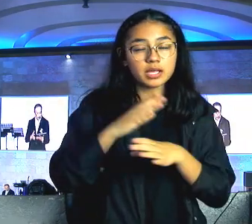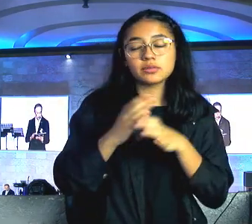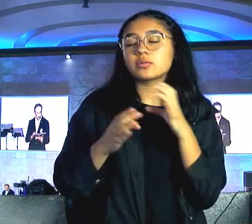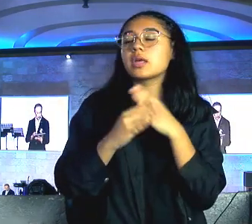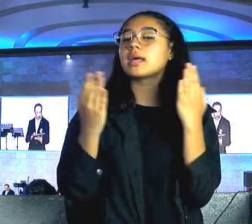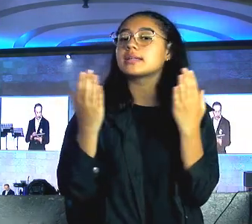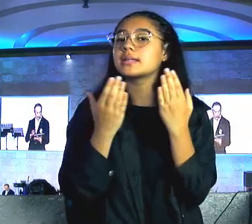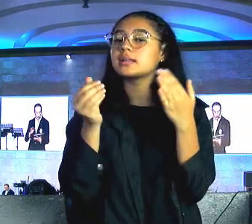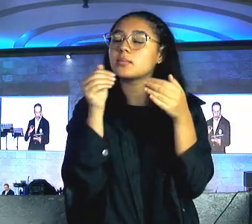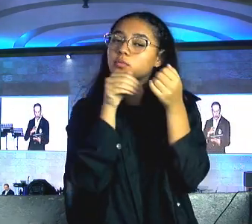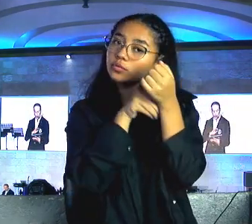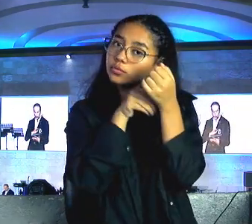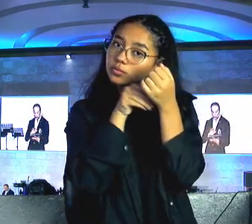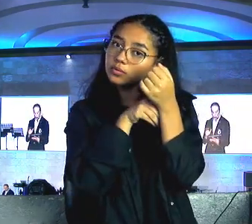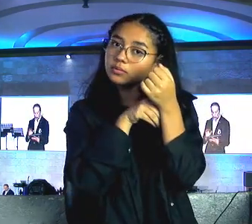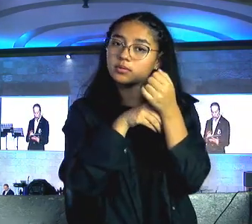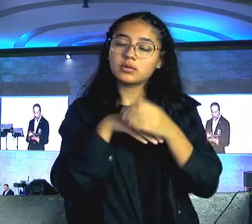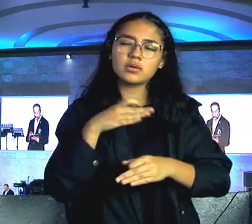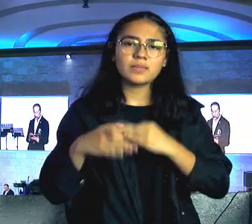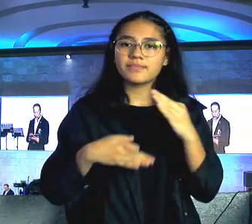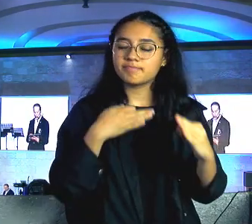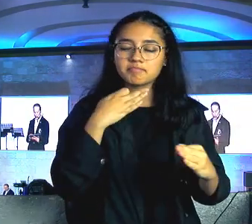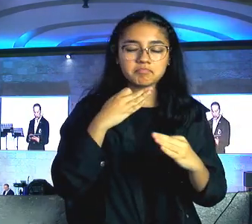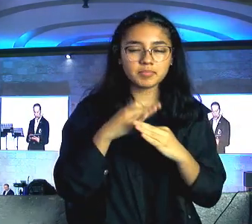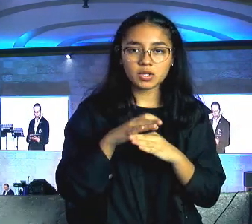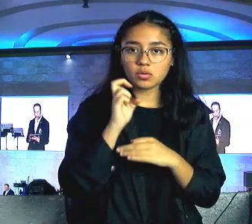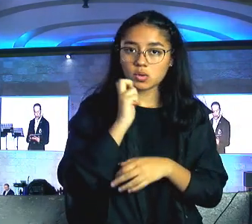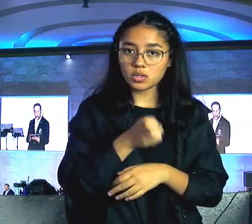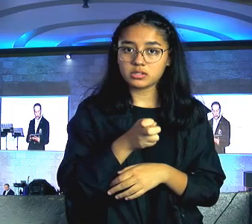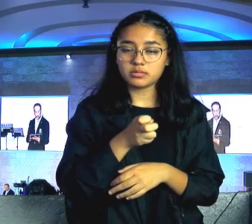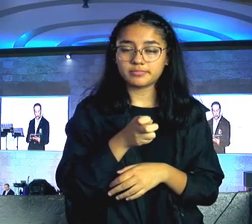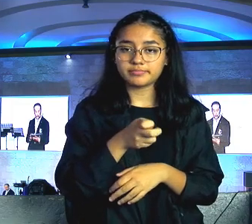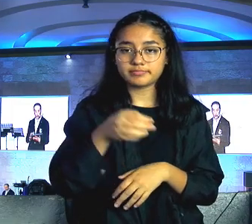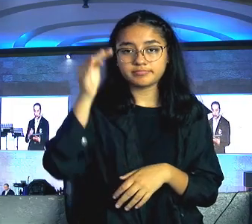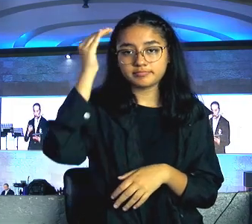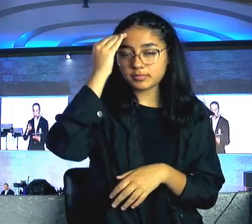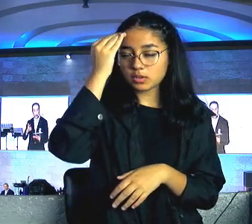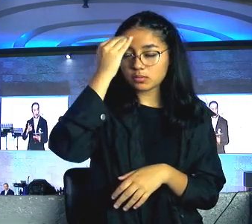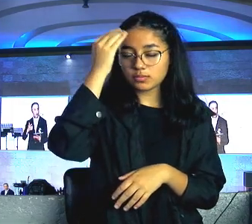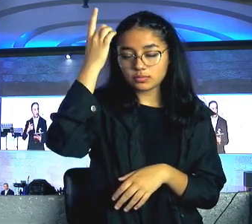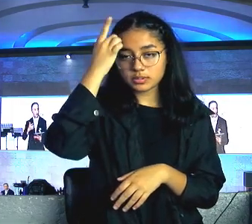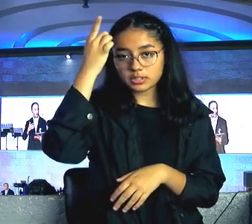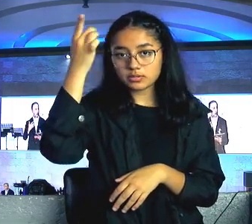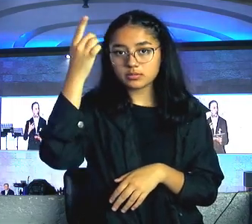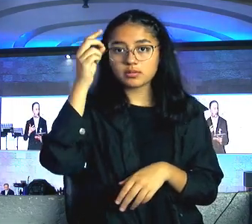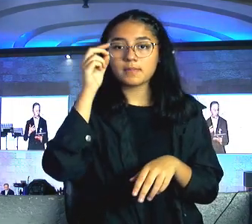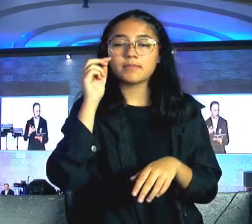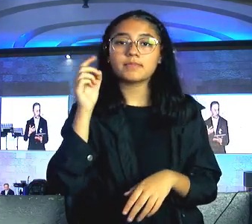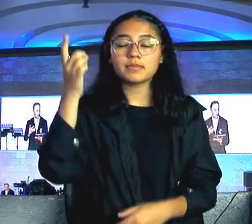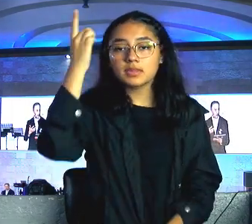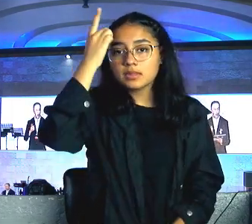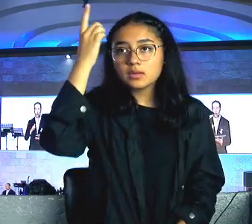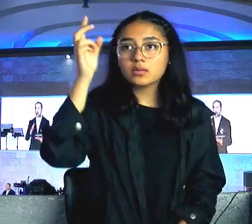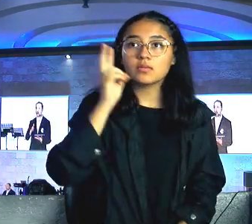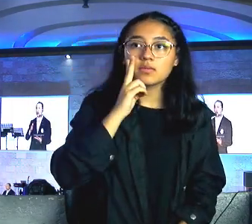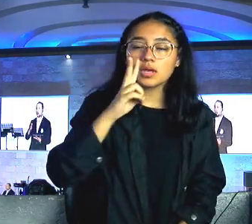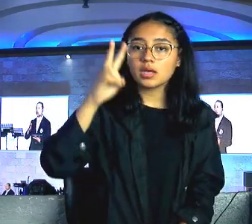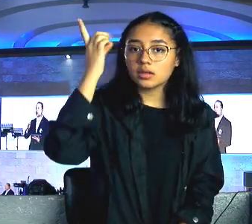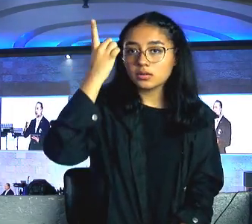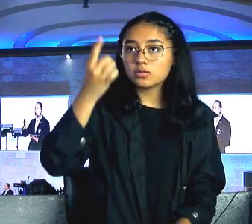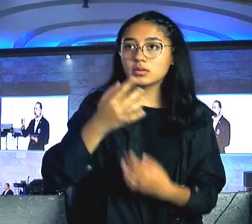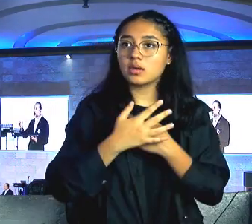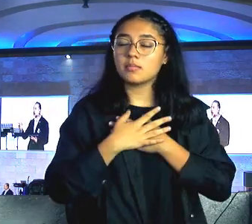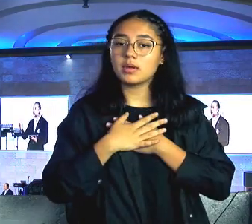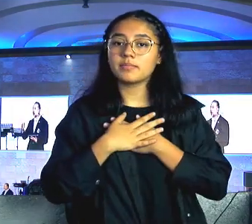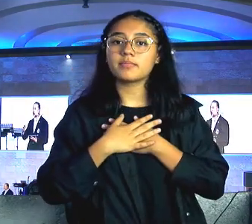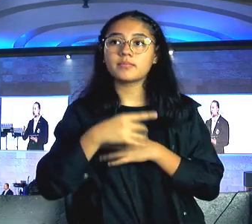hacemos ocultamente, todo absolutamente. Y Dios te ve, Dios te ama. Por eso Él dice que mira a